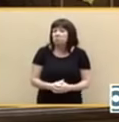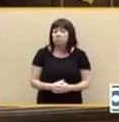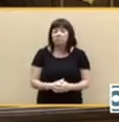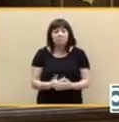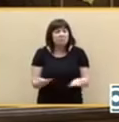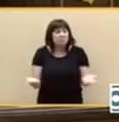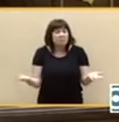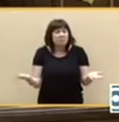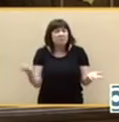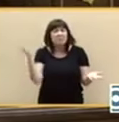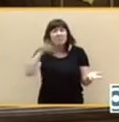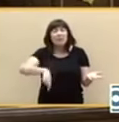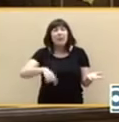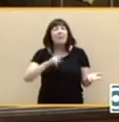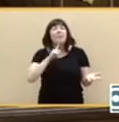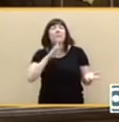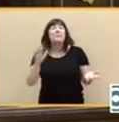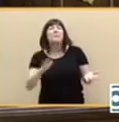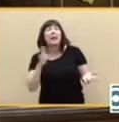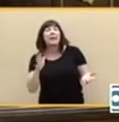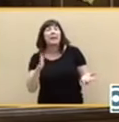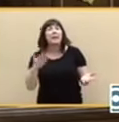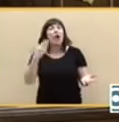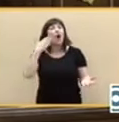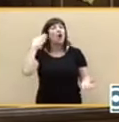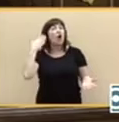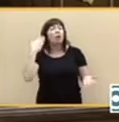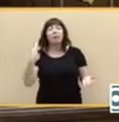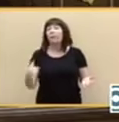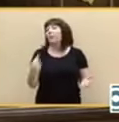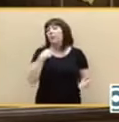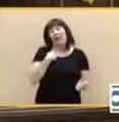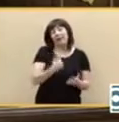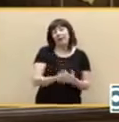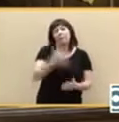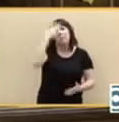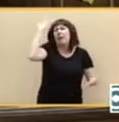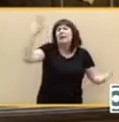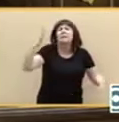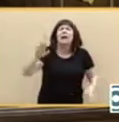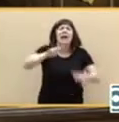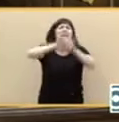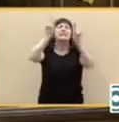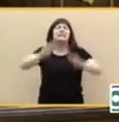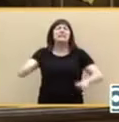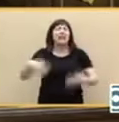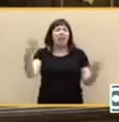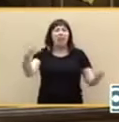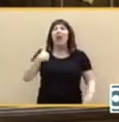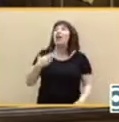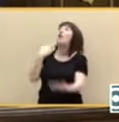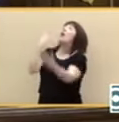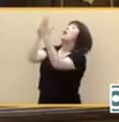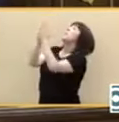claro, cuando uno quiere pedir algo a nivel internacional sobre la justicia y uno puede ver el caso que le hacemos a nuestra